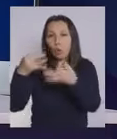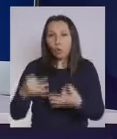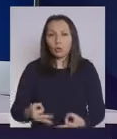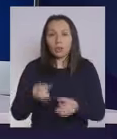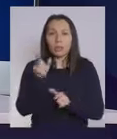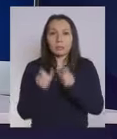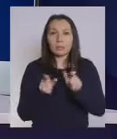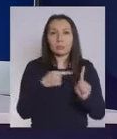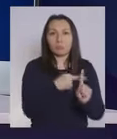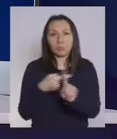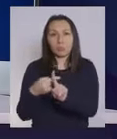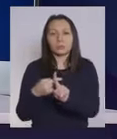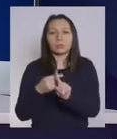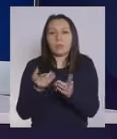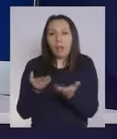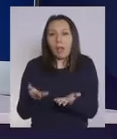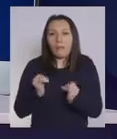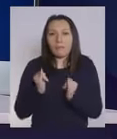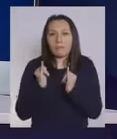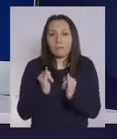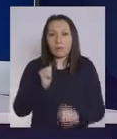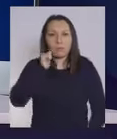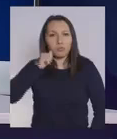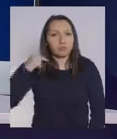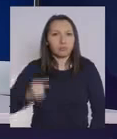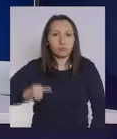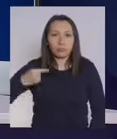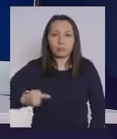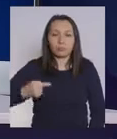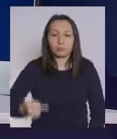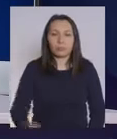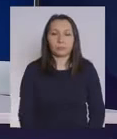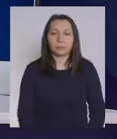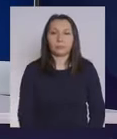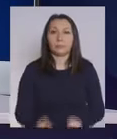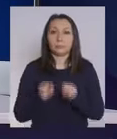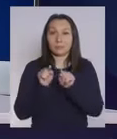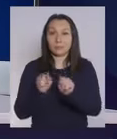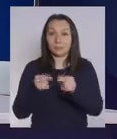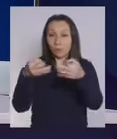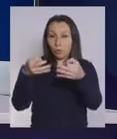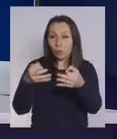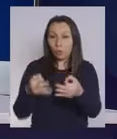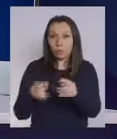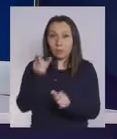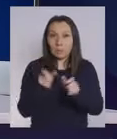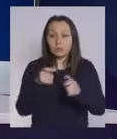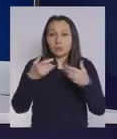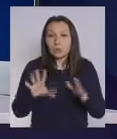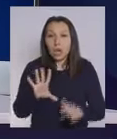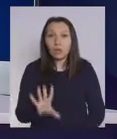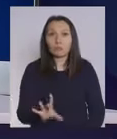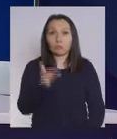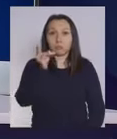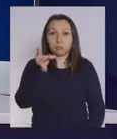casos positivos que estamos informando diariamente. Con esto, la cifra total de personas